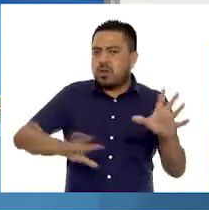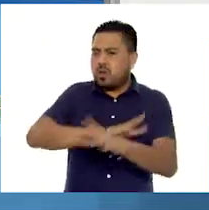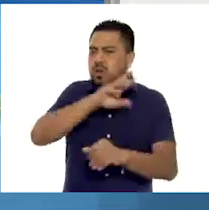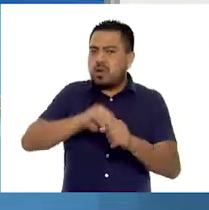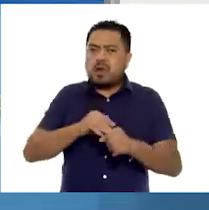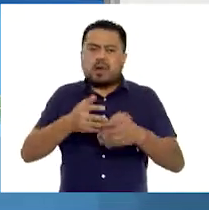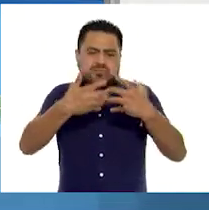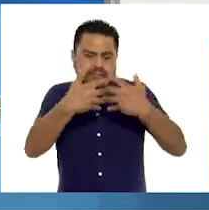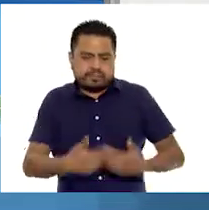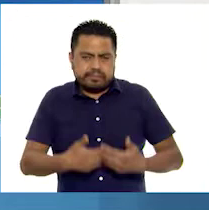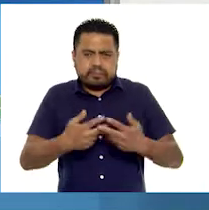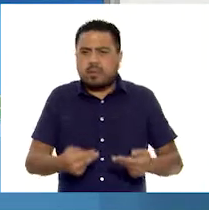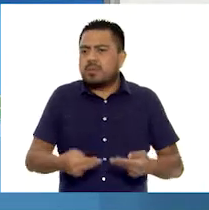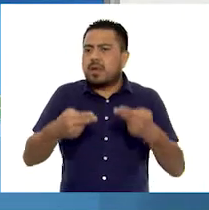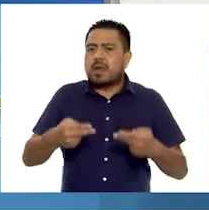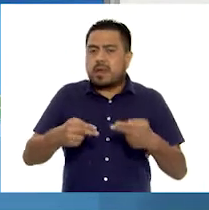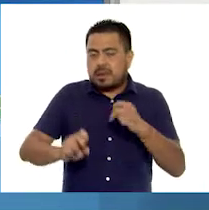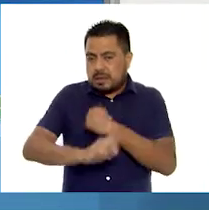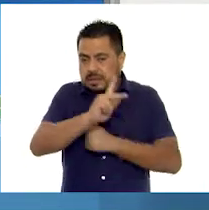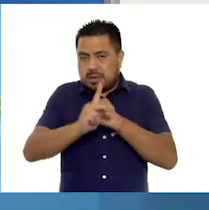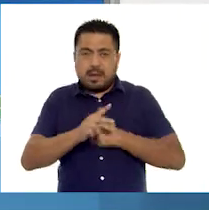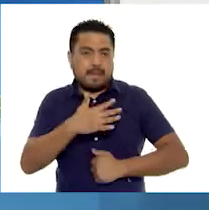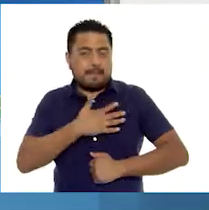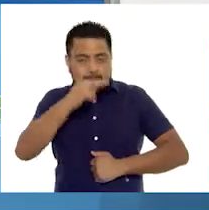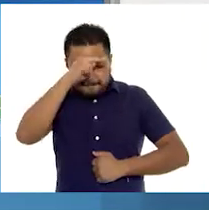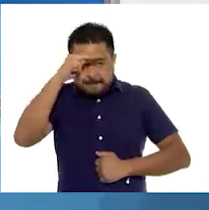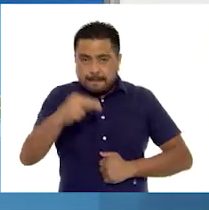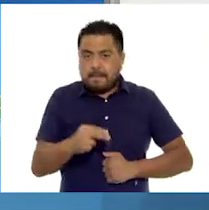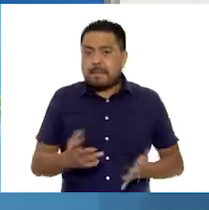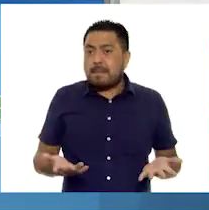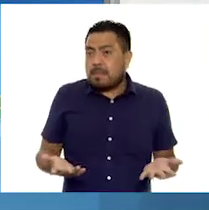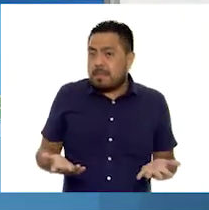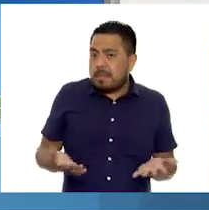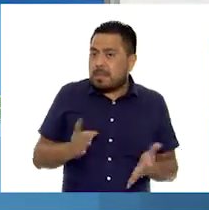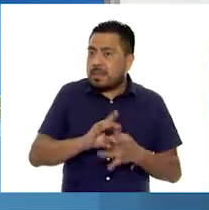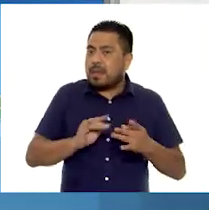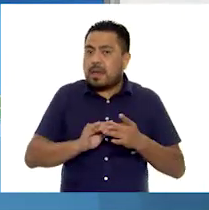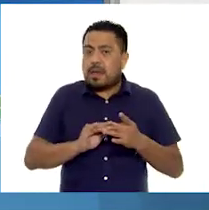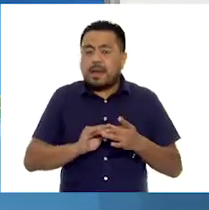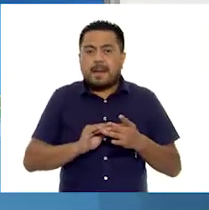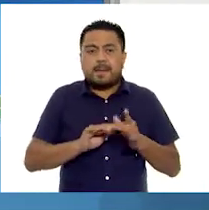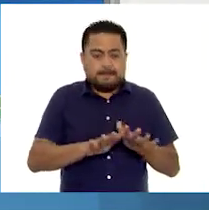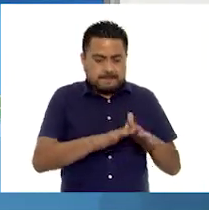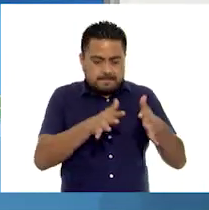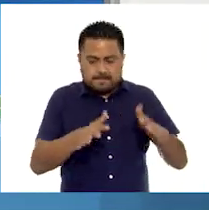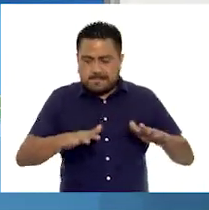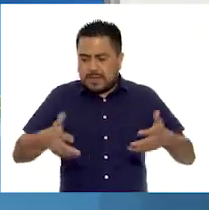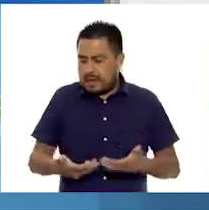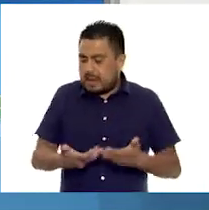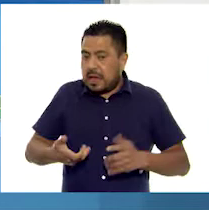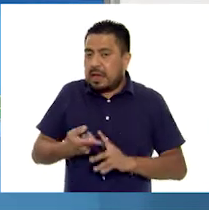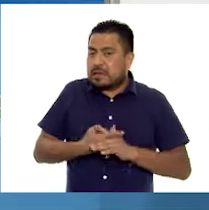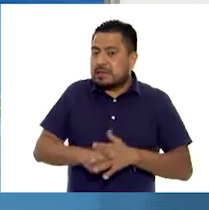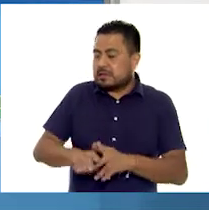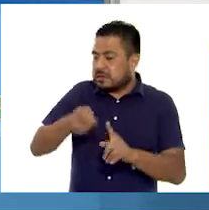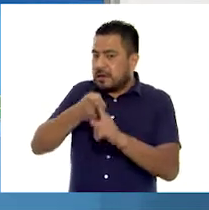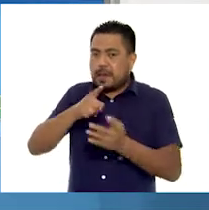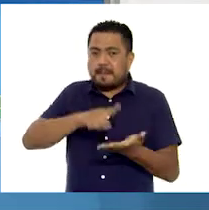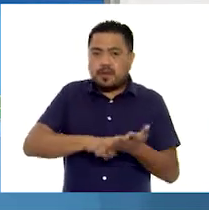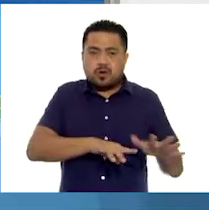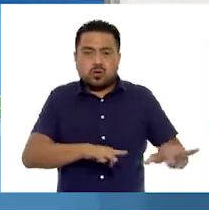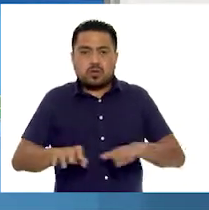comercialización del petróleo en el territorio nacional es decir que en mar y tierra a partir de ese momento